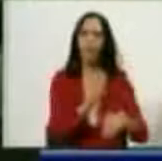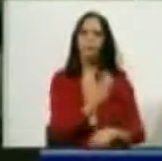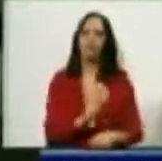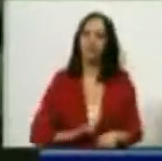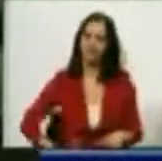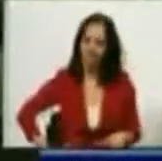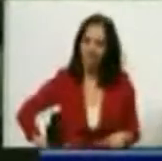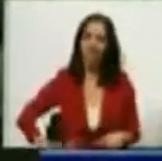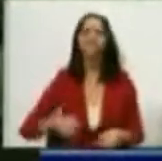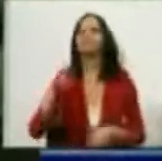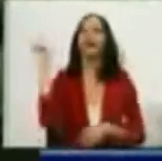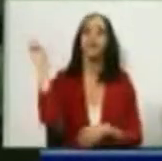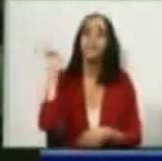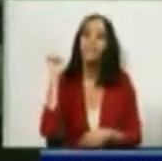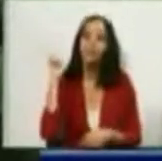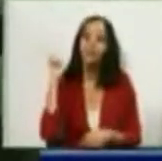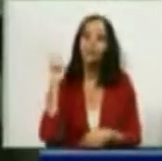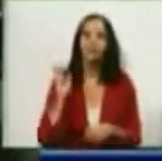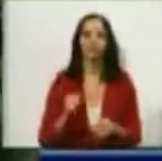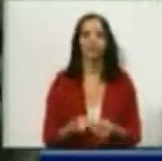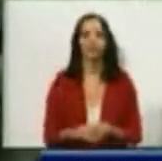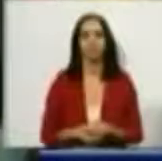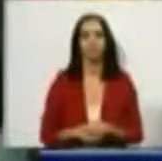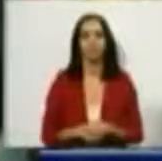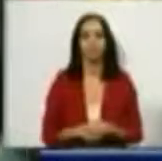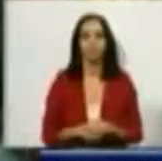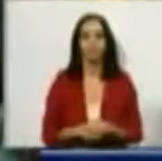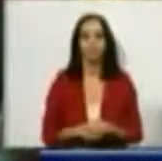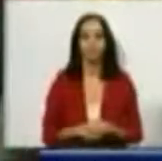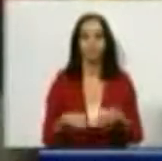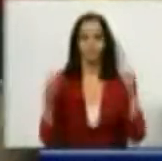de la República bolivariana de Venezuela